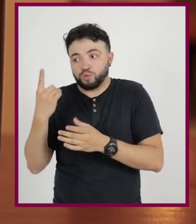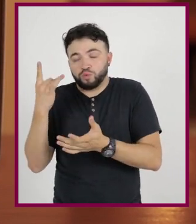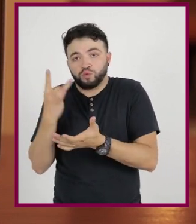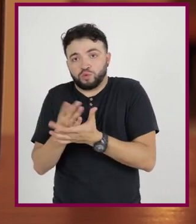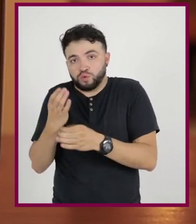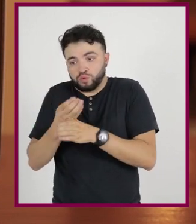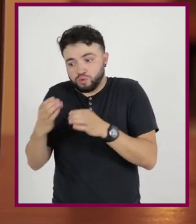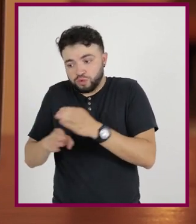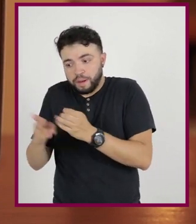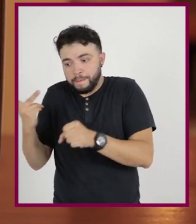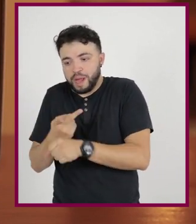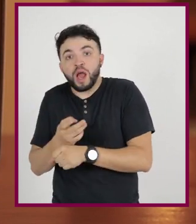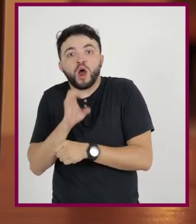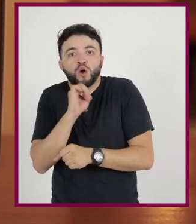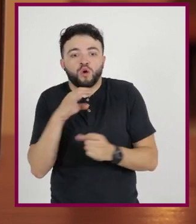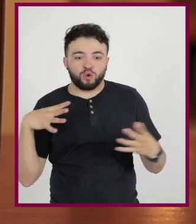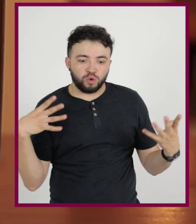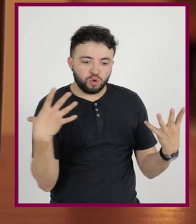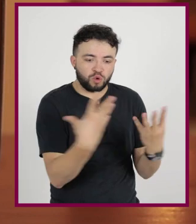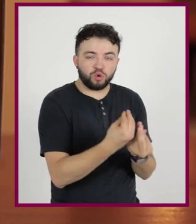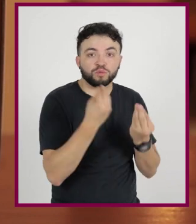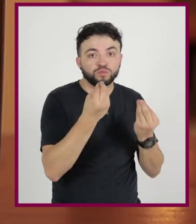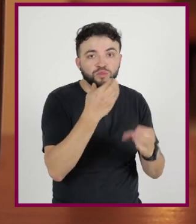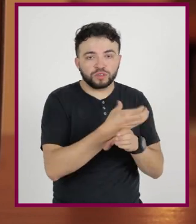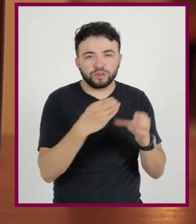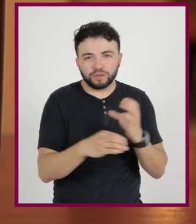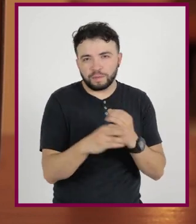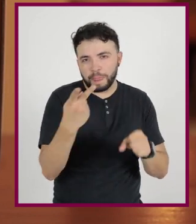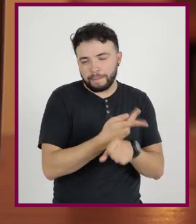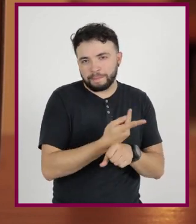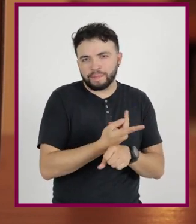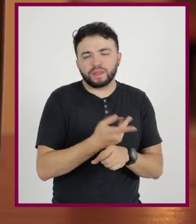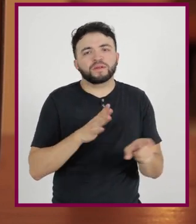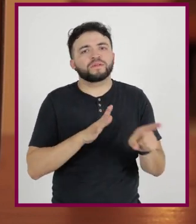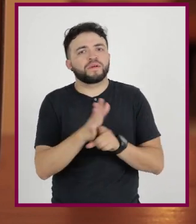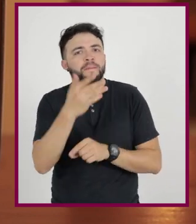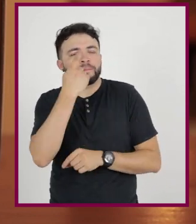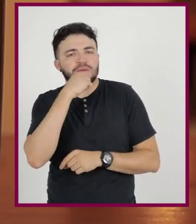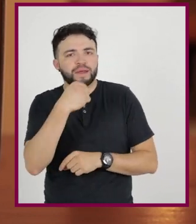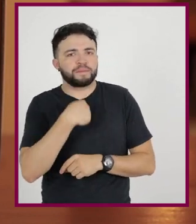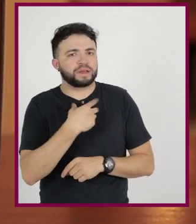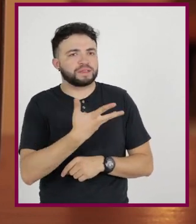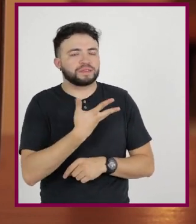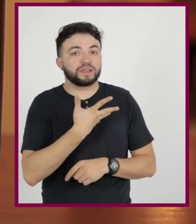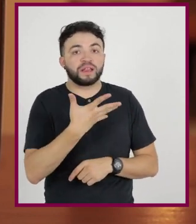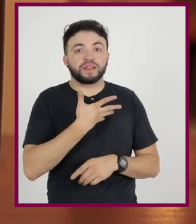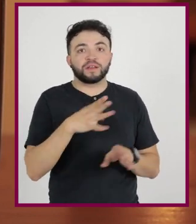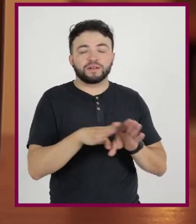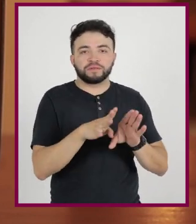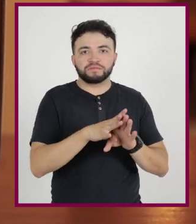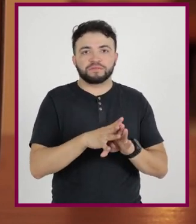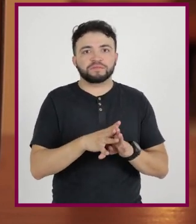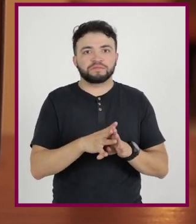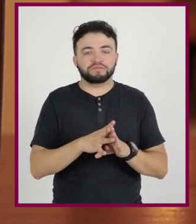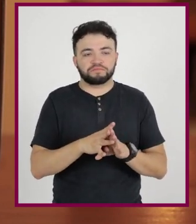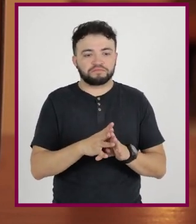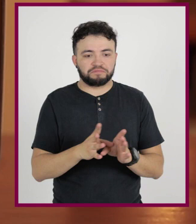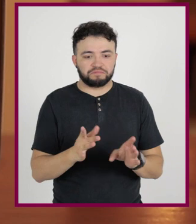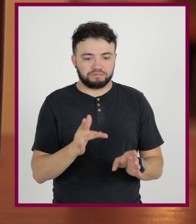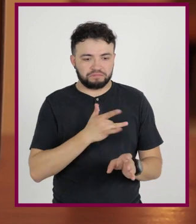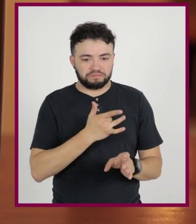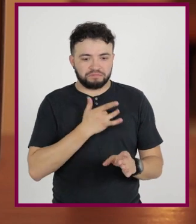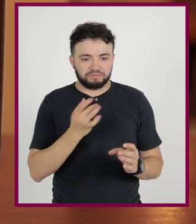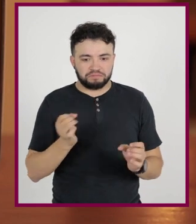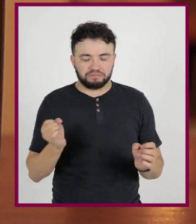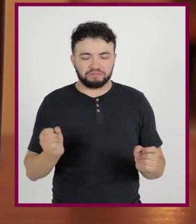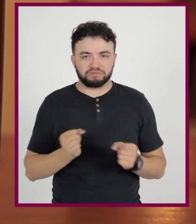ellos. Una característica importante que tiene para mí es que tienen expresiones de